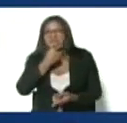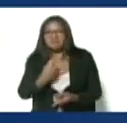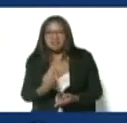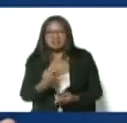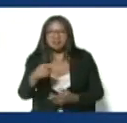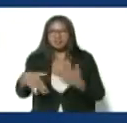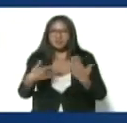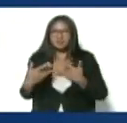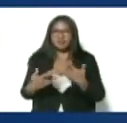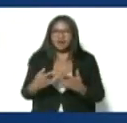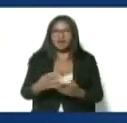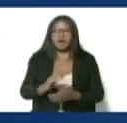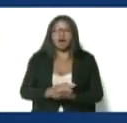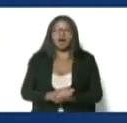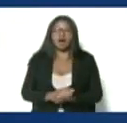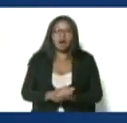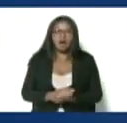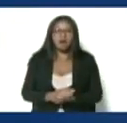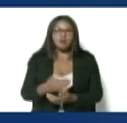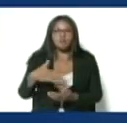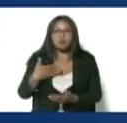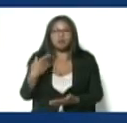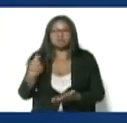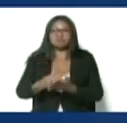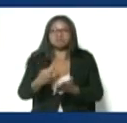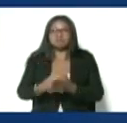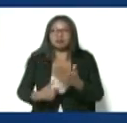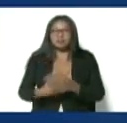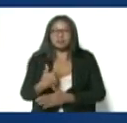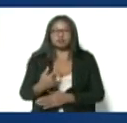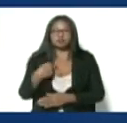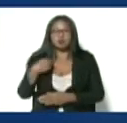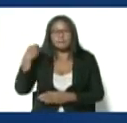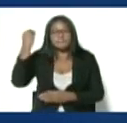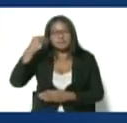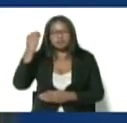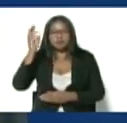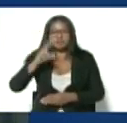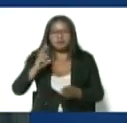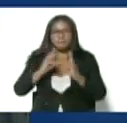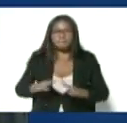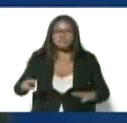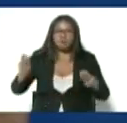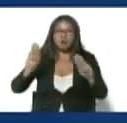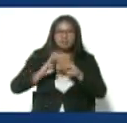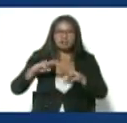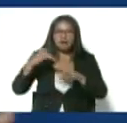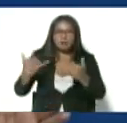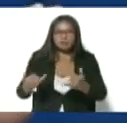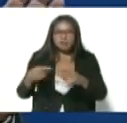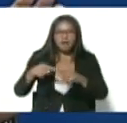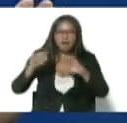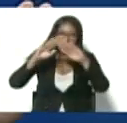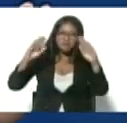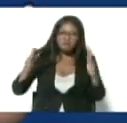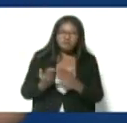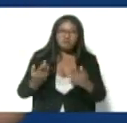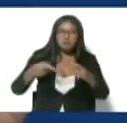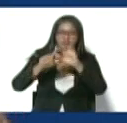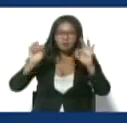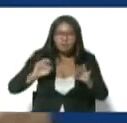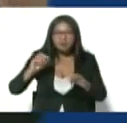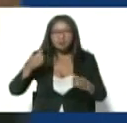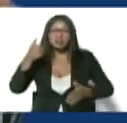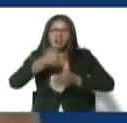ésta le demos una gran profusión porque creo que llegó la hora de moralizar al planeta y venezuela es vanguardia en estas